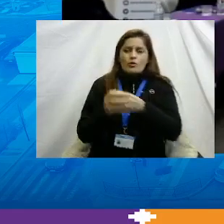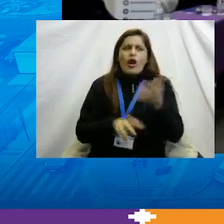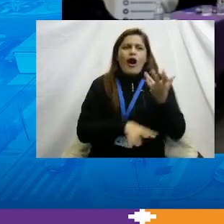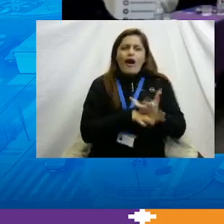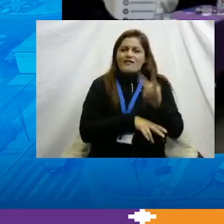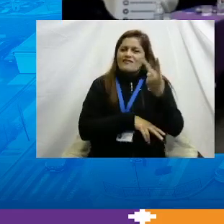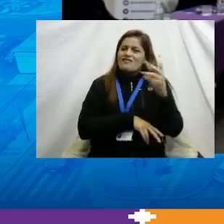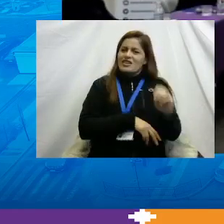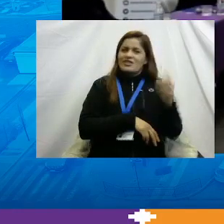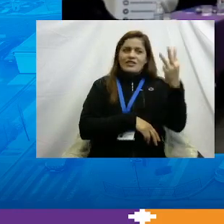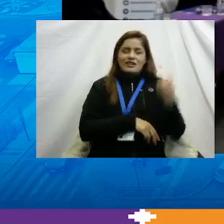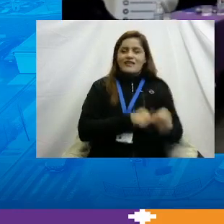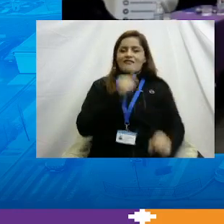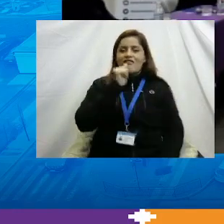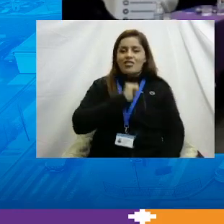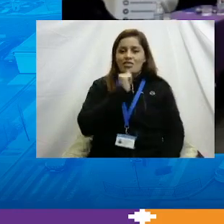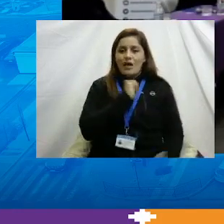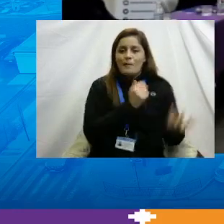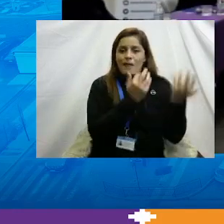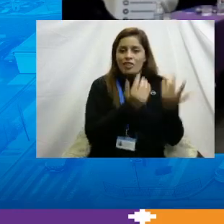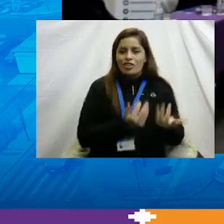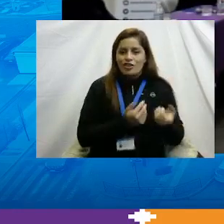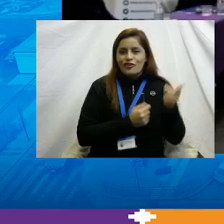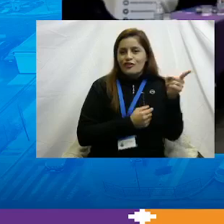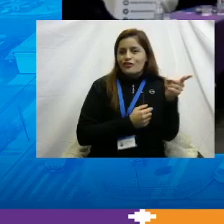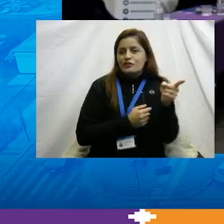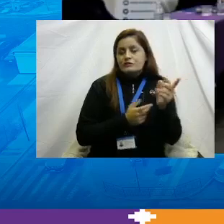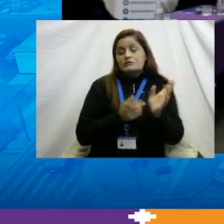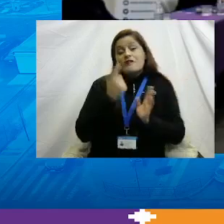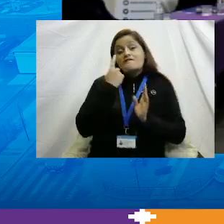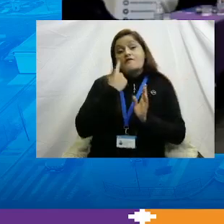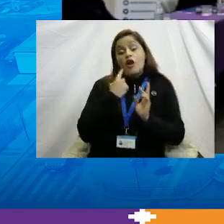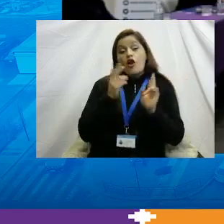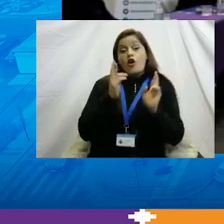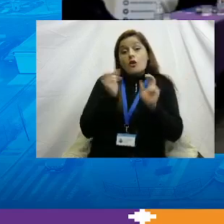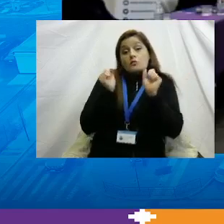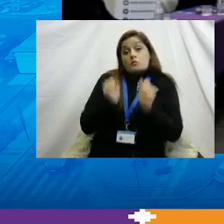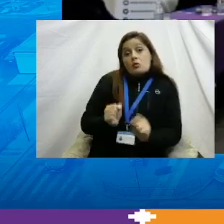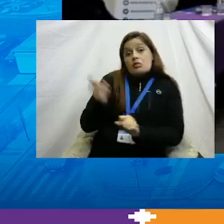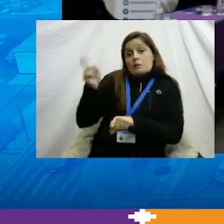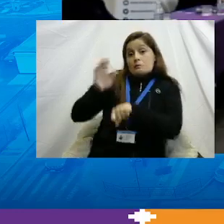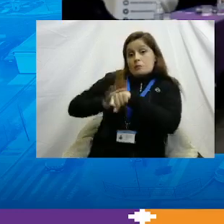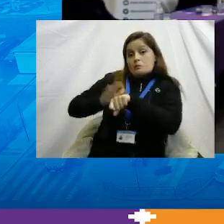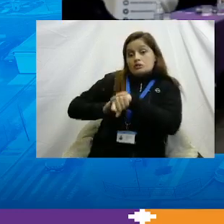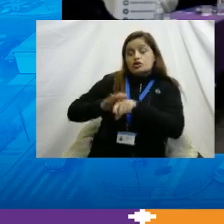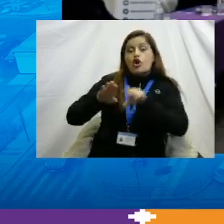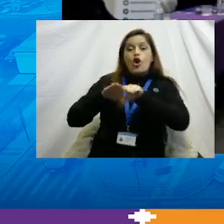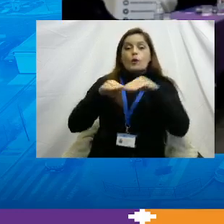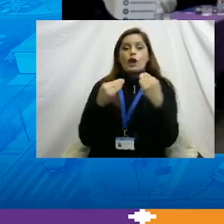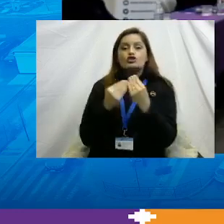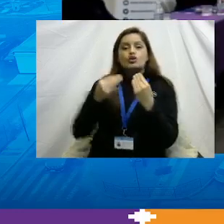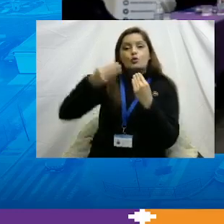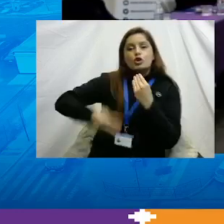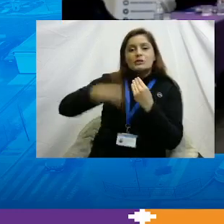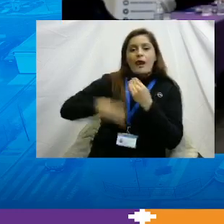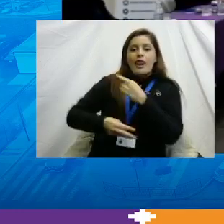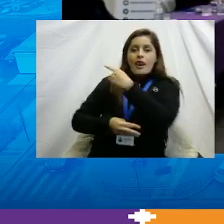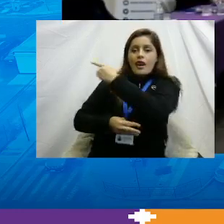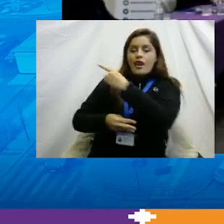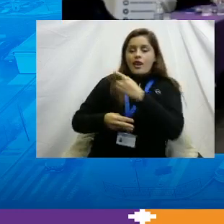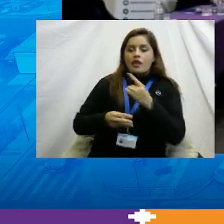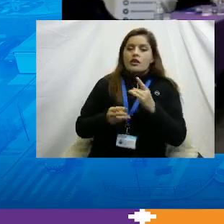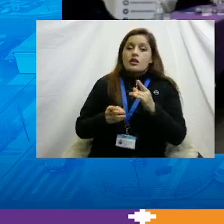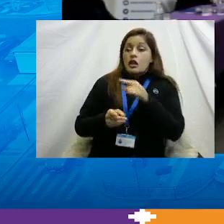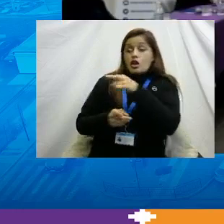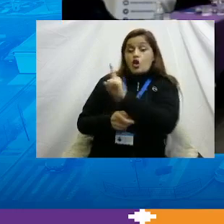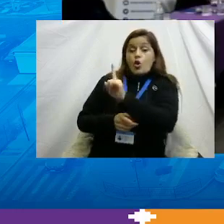y se tienen que turnar. Entonces, ver una previsión de que si se puede realizar o no, son sitios que hoy día no se ocupan tanto de la